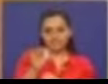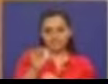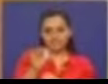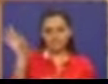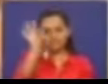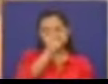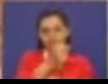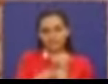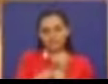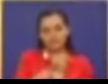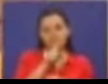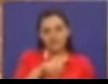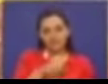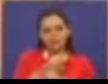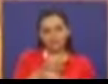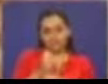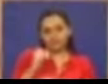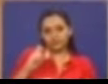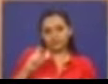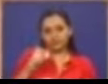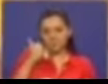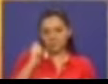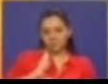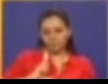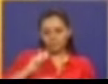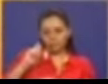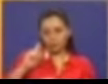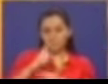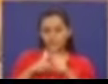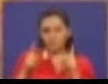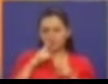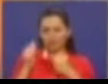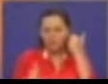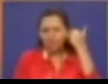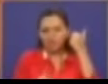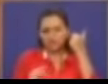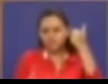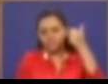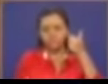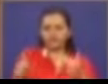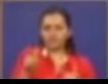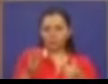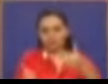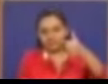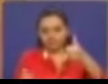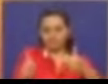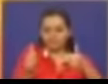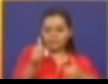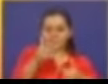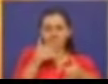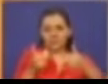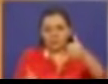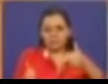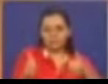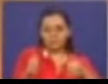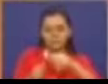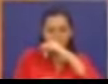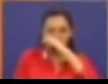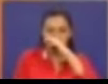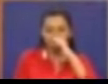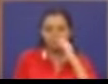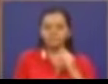incorporar quienes un trabajo bueno. Por lo pronto están subempleadas. No ha subido un poquito el